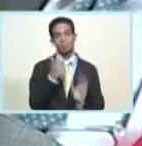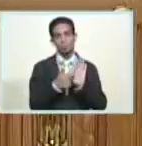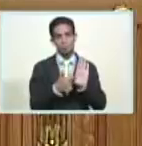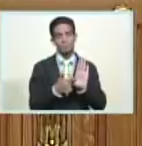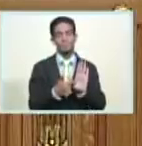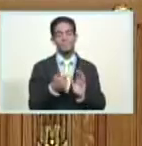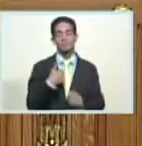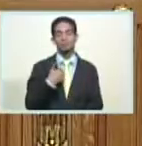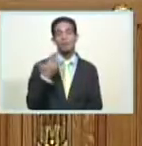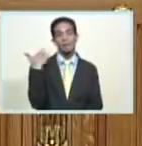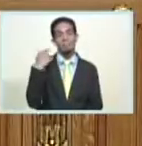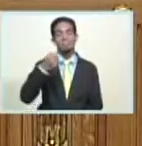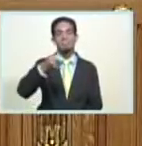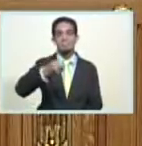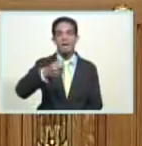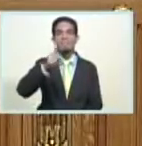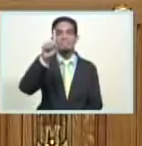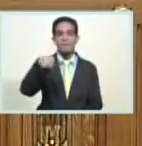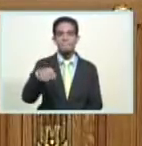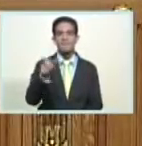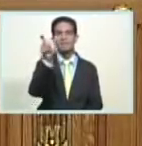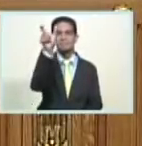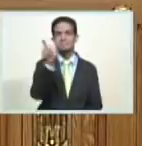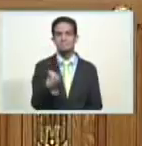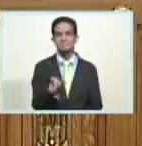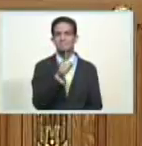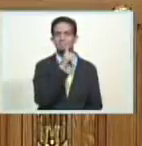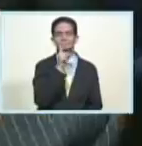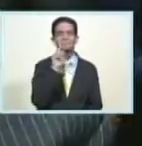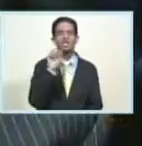ahí conocí a Fernando Sotorrojas, el viejo, lo decíamos.